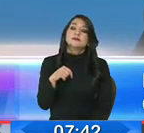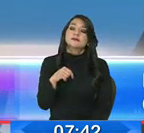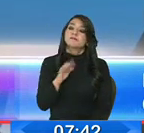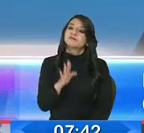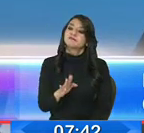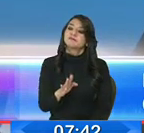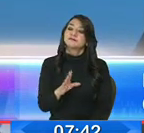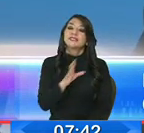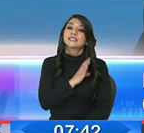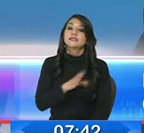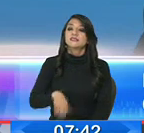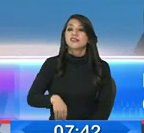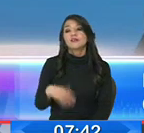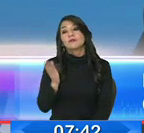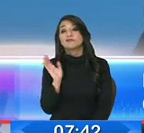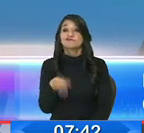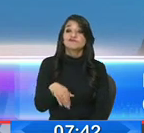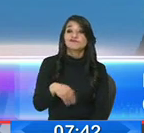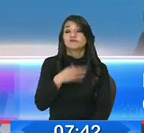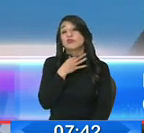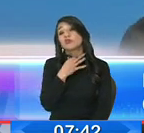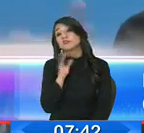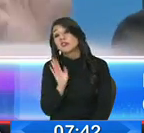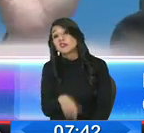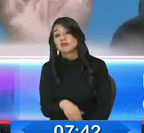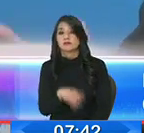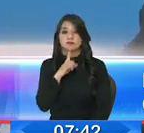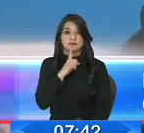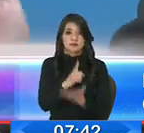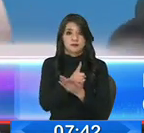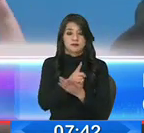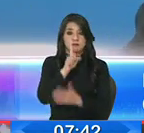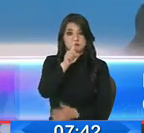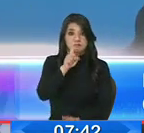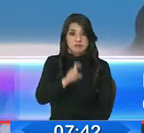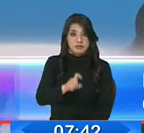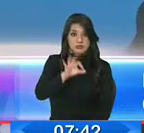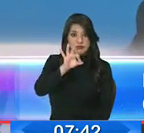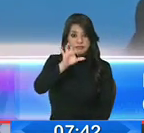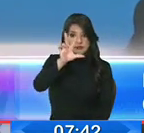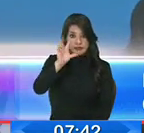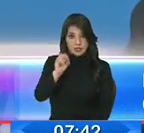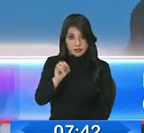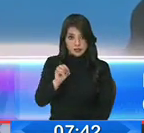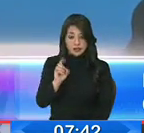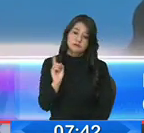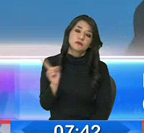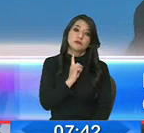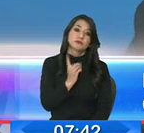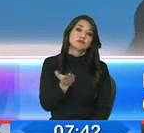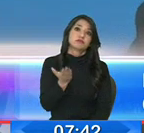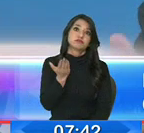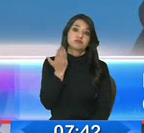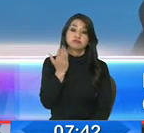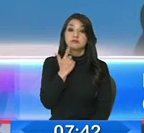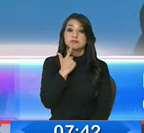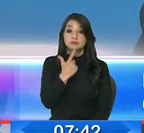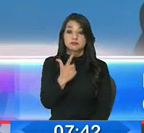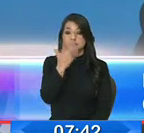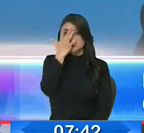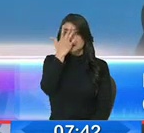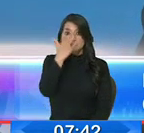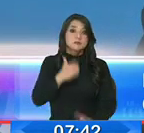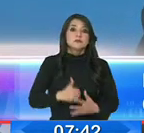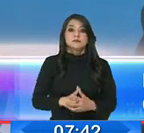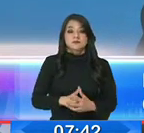de los cristianos. Y el padre Arintero, estoy hablando de 1930, le decía, Miguel, es porque te